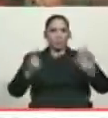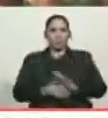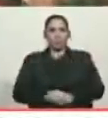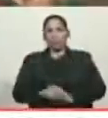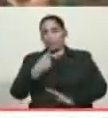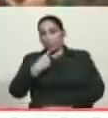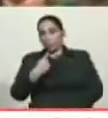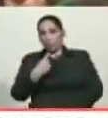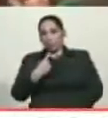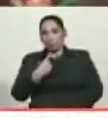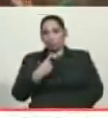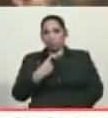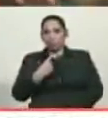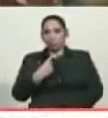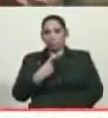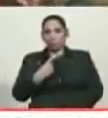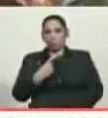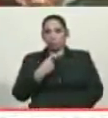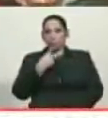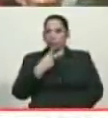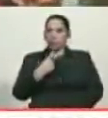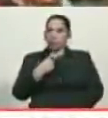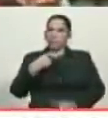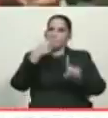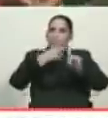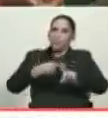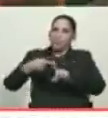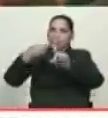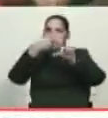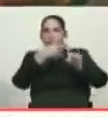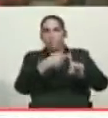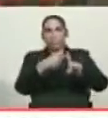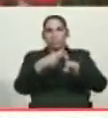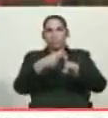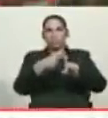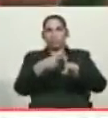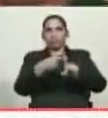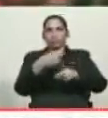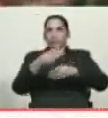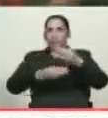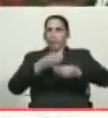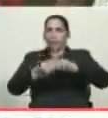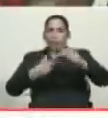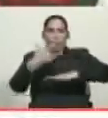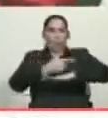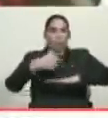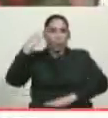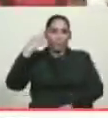dicho que califica de manera positiva lo que viene realizando el gobierno